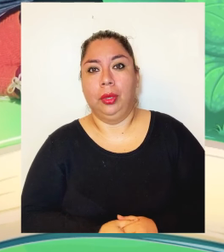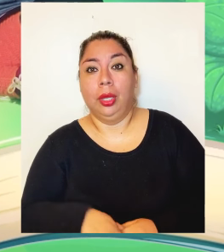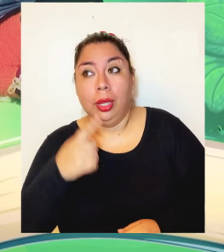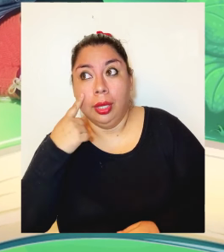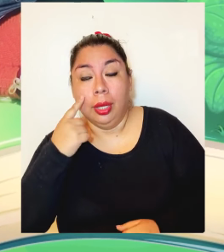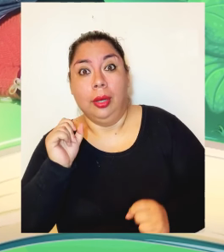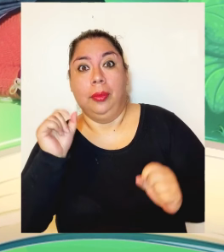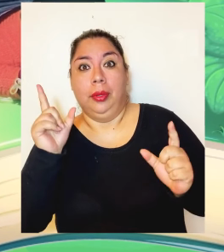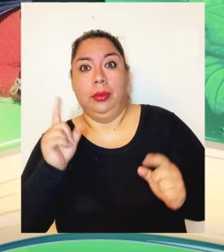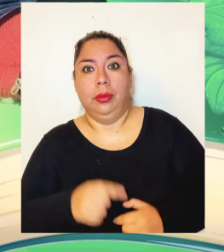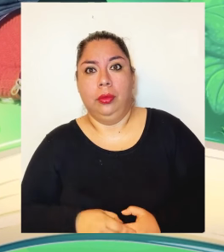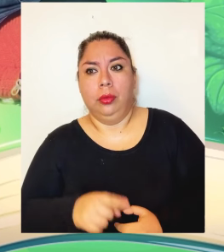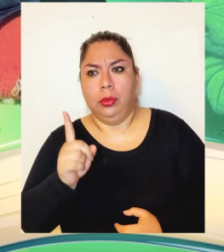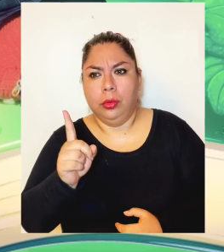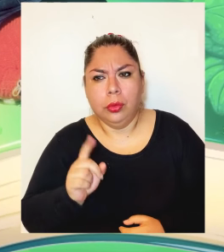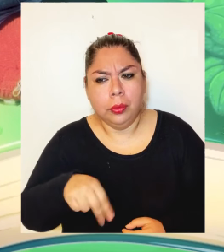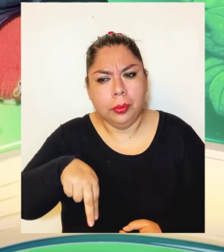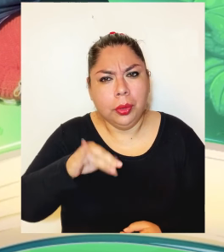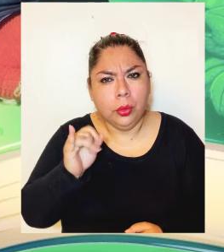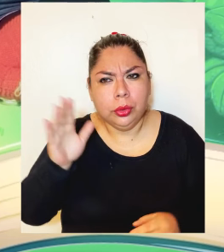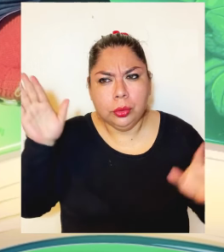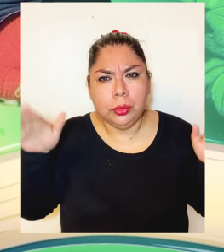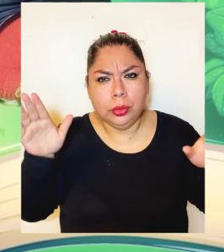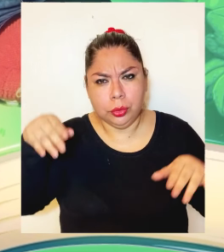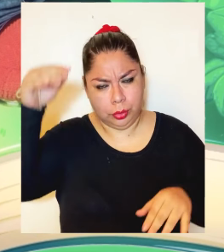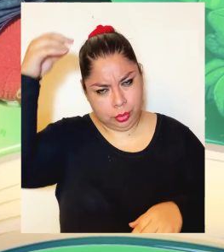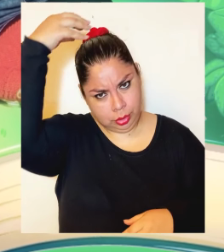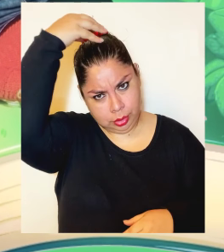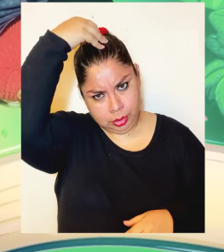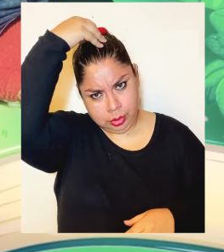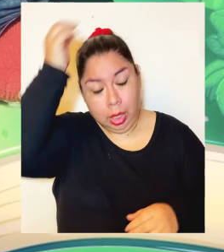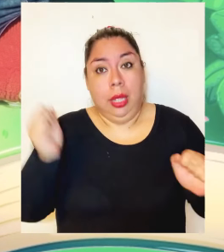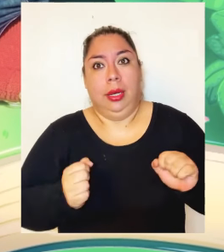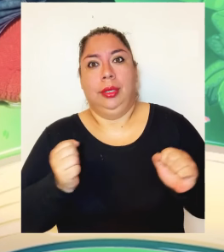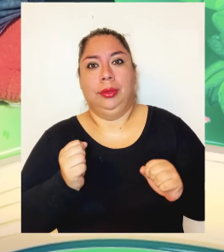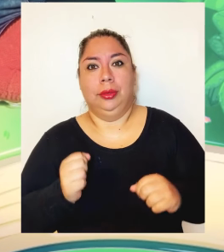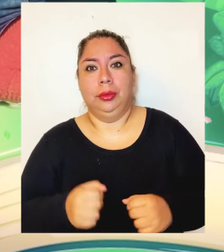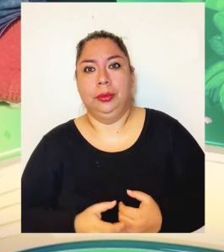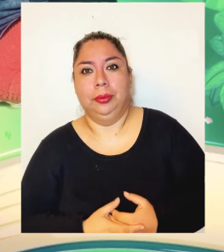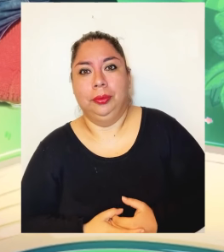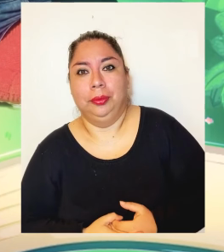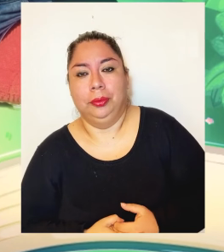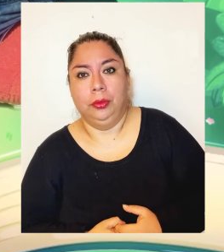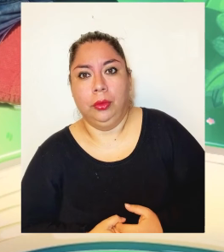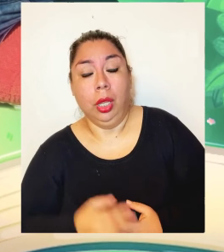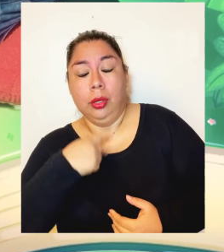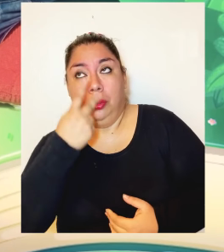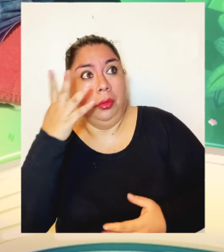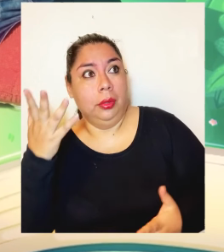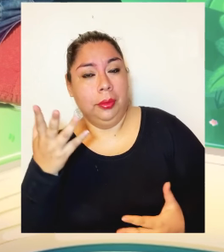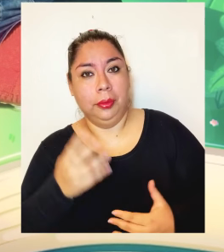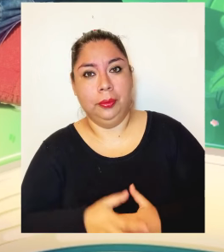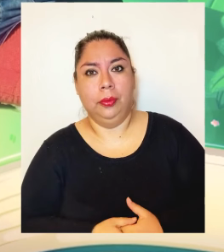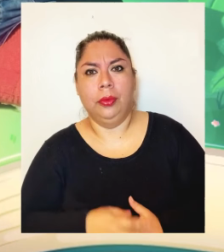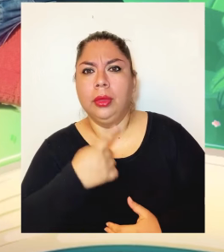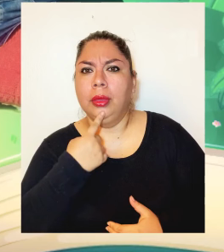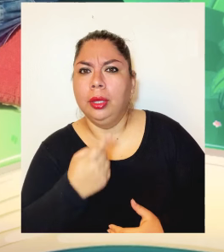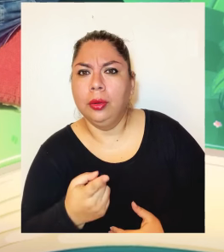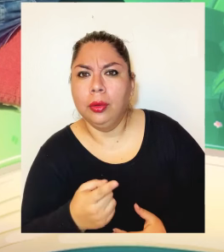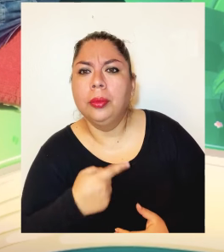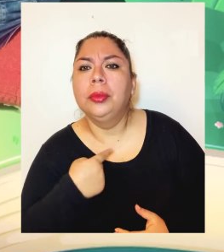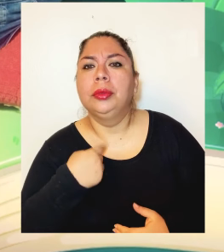un pigüicho voló sobre su cabeza y la asustó. ¡Oh! ¡No la vi! Dijo como dirigiéndose a